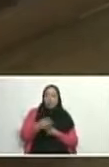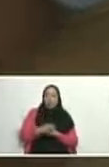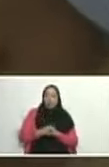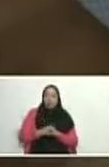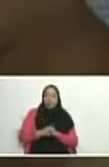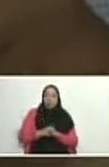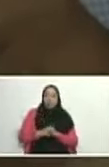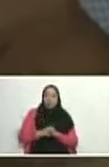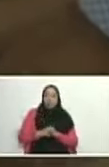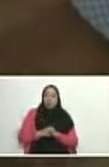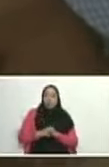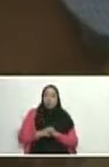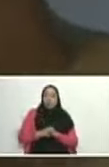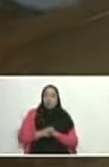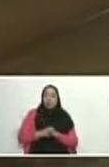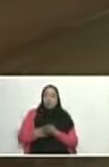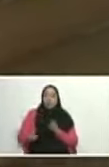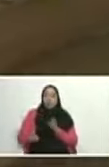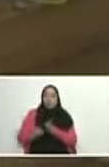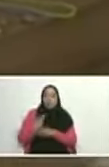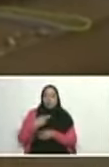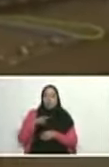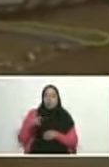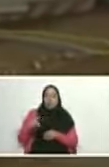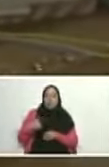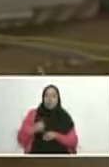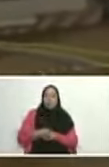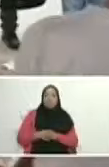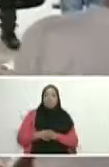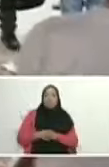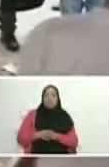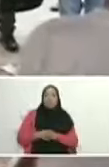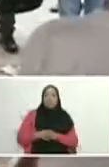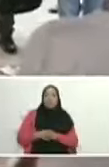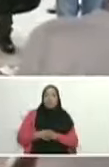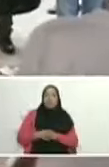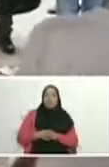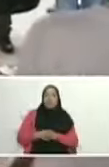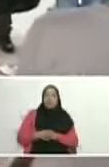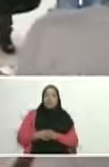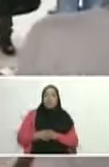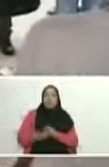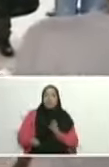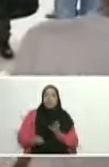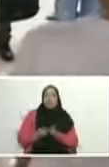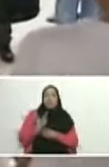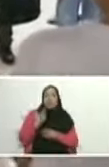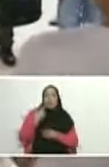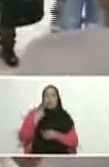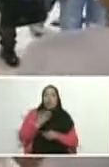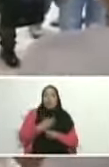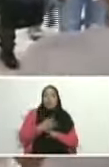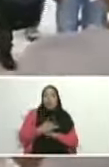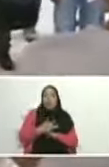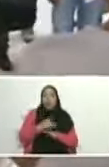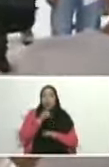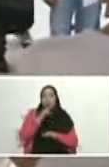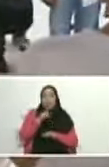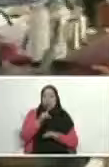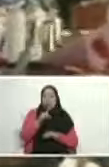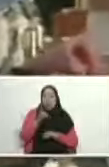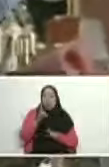Margarita. Y porque es una flor. Es correcto. Ajá. Vamos a regalarle una flor. Con este juego. A Cilita,